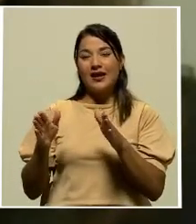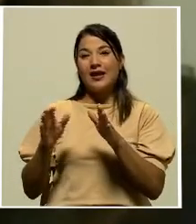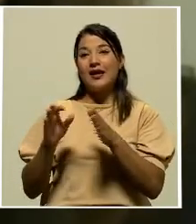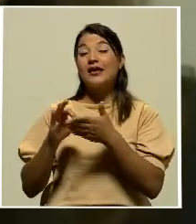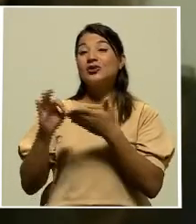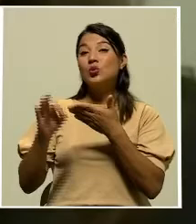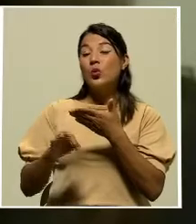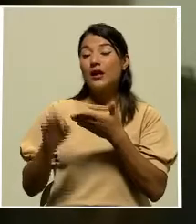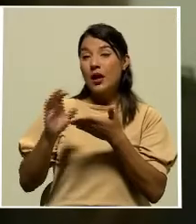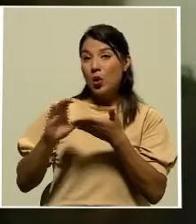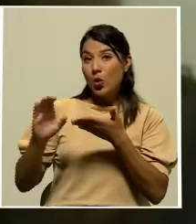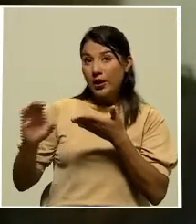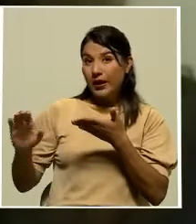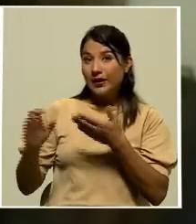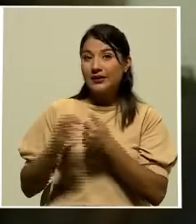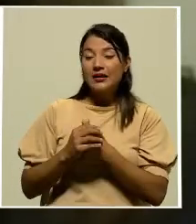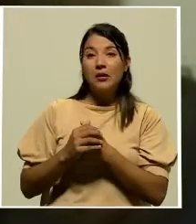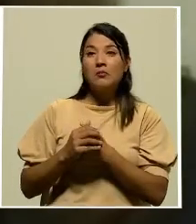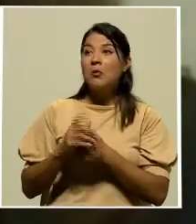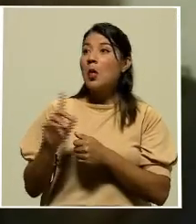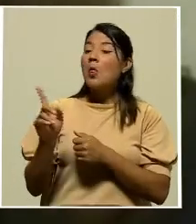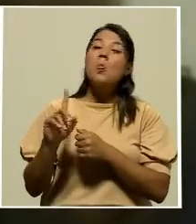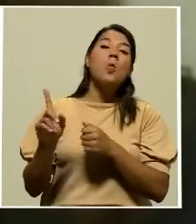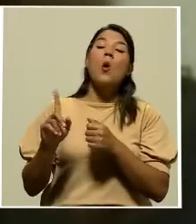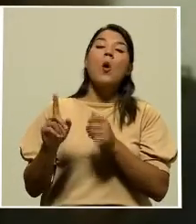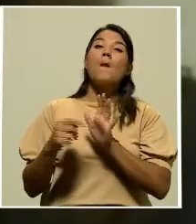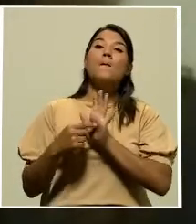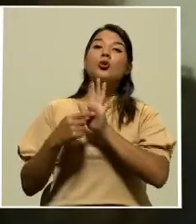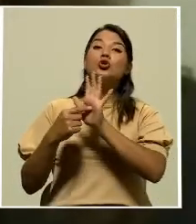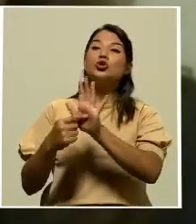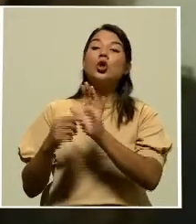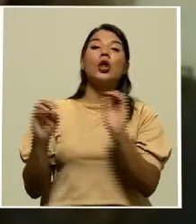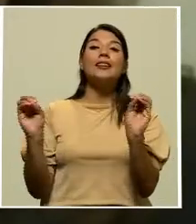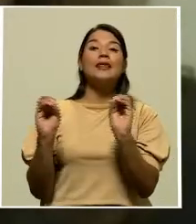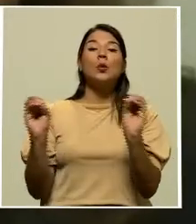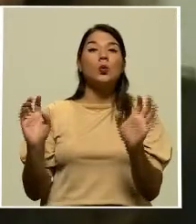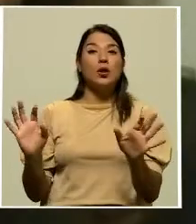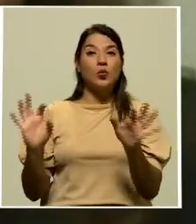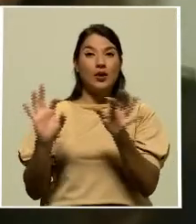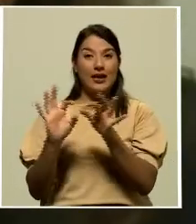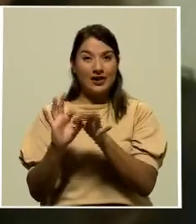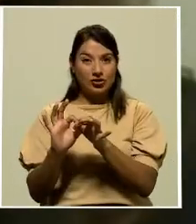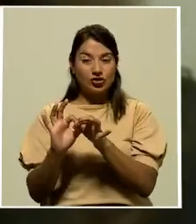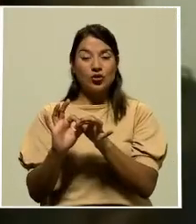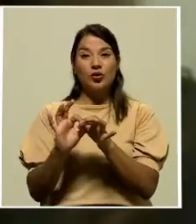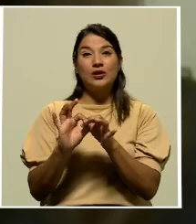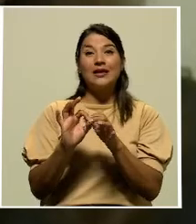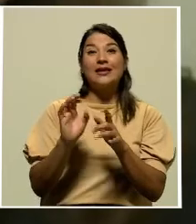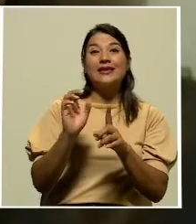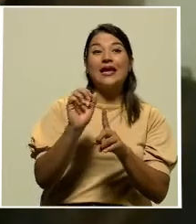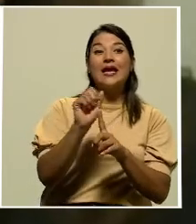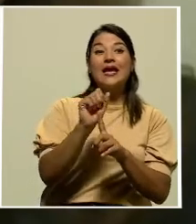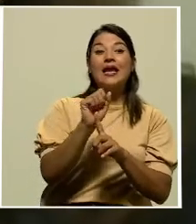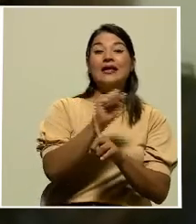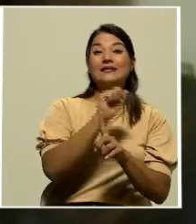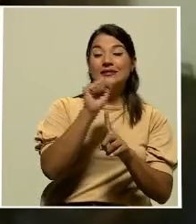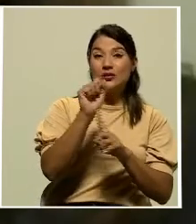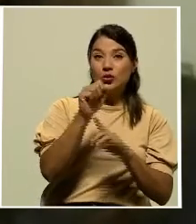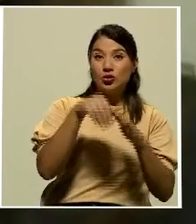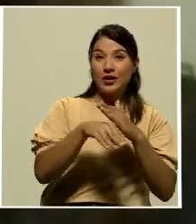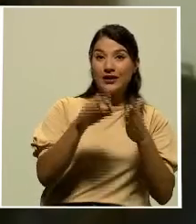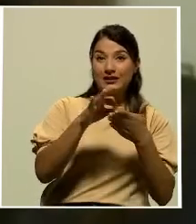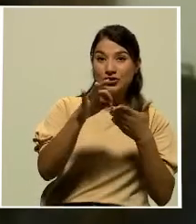191 países, não mostrou associação alguma entre a situação de las escuelas e